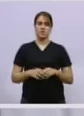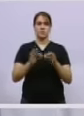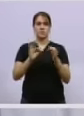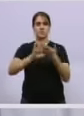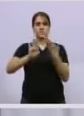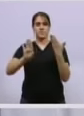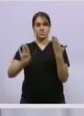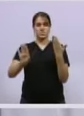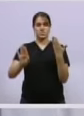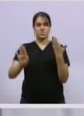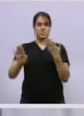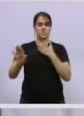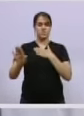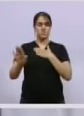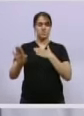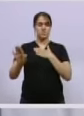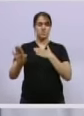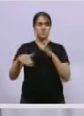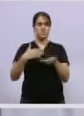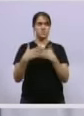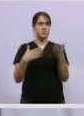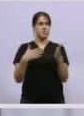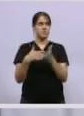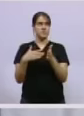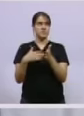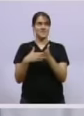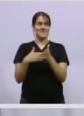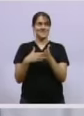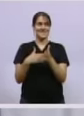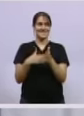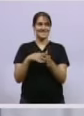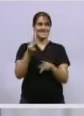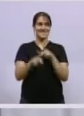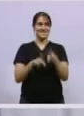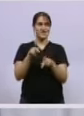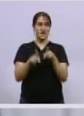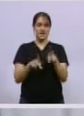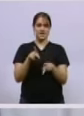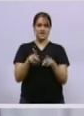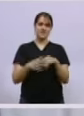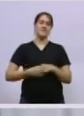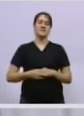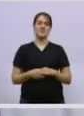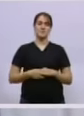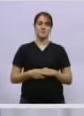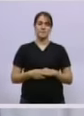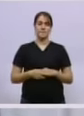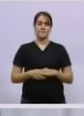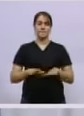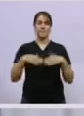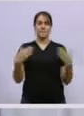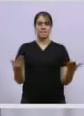Afastaste vos de mí, todos vos que practicáis injusticia. Ahí